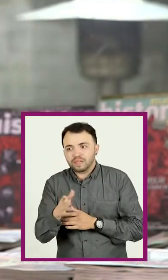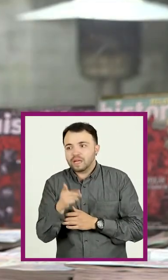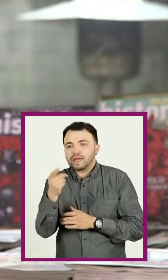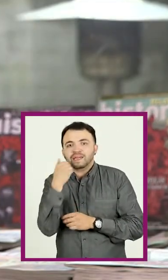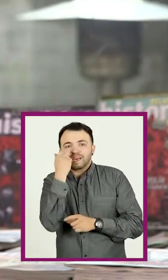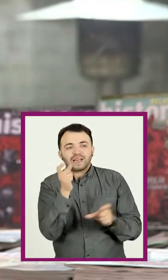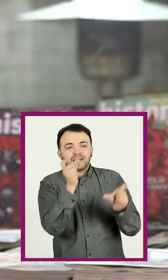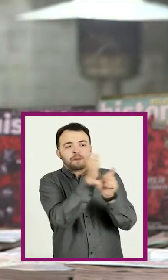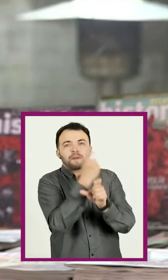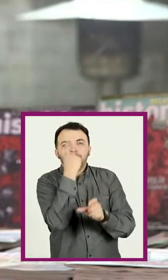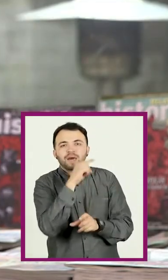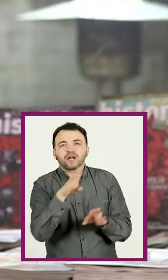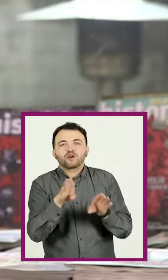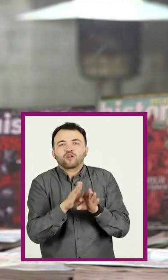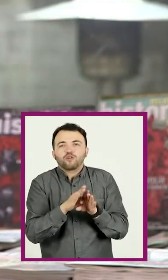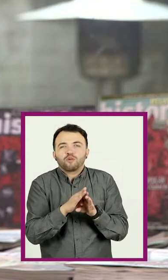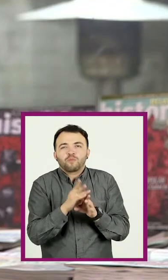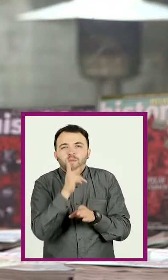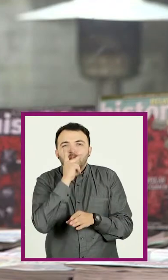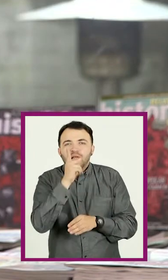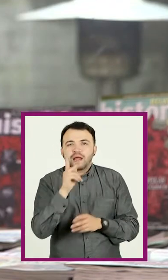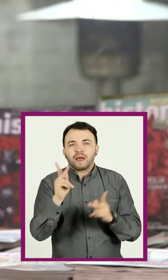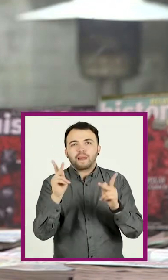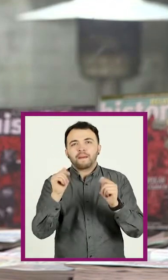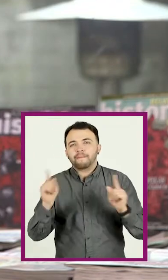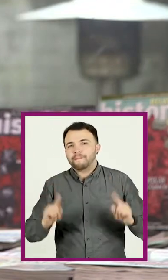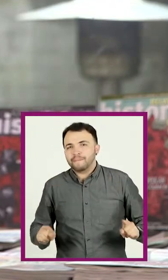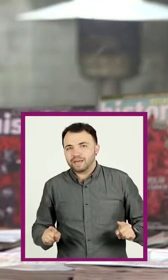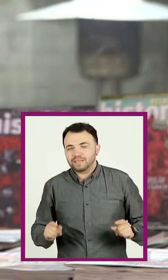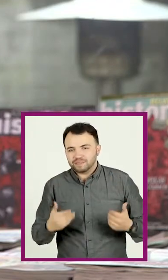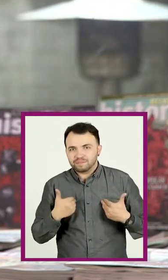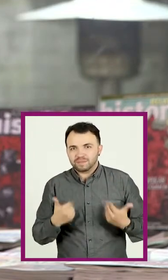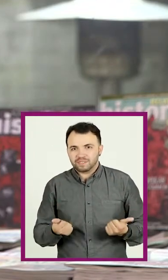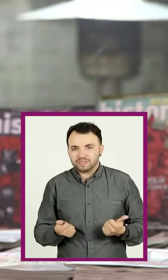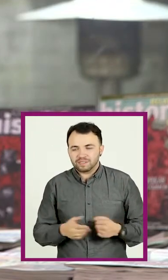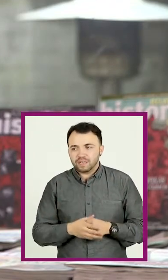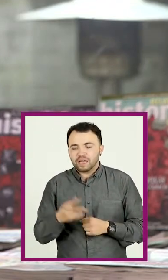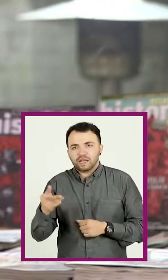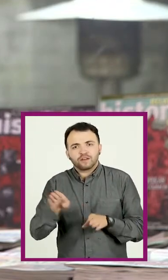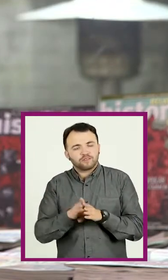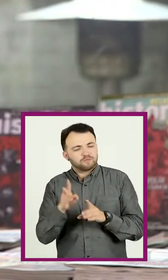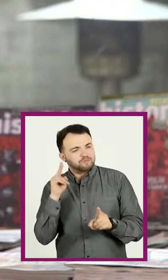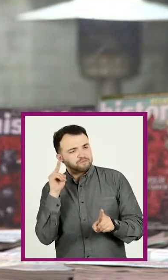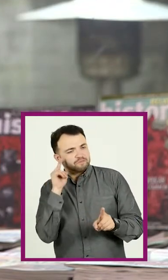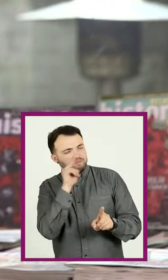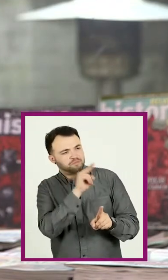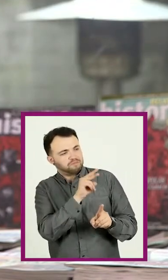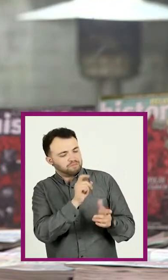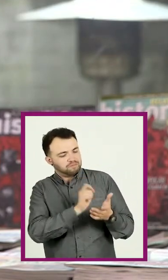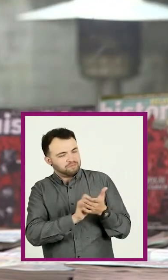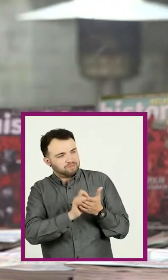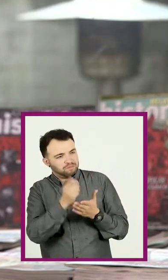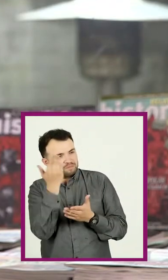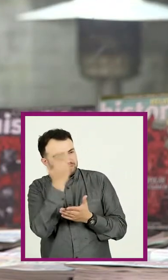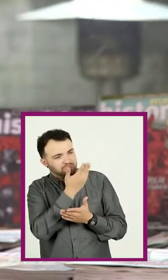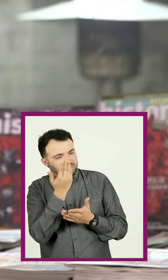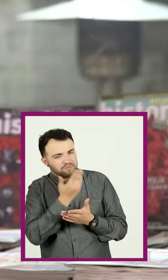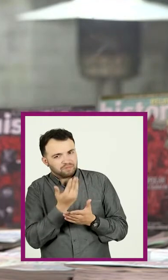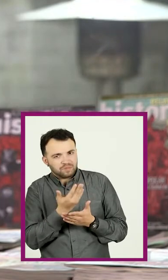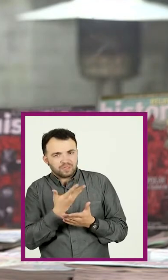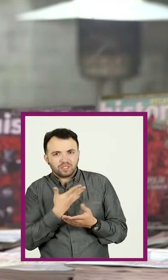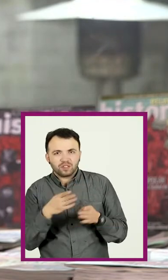Nietzsche dice, bueno, si quieres criticar al otro, primero quita tu paja en tu propio ojo, ¿no? Claro.